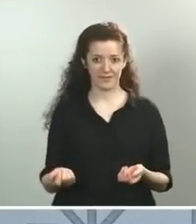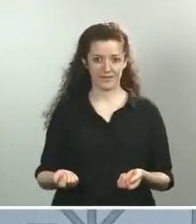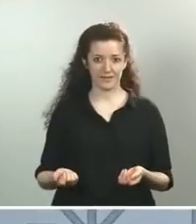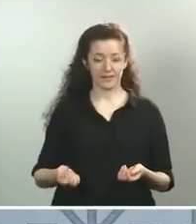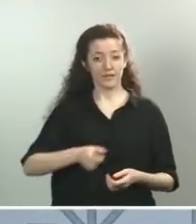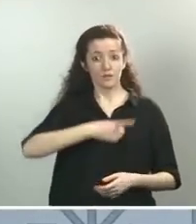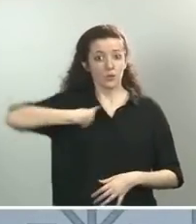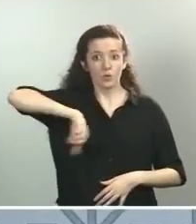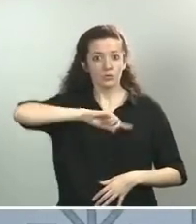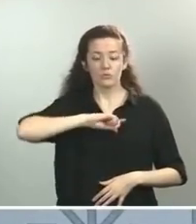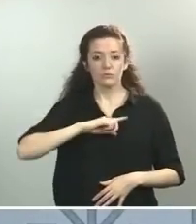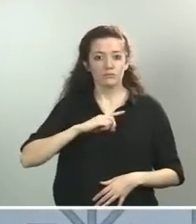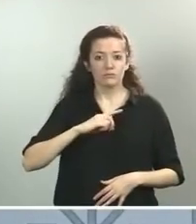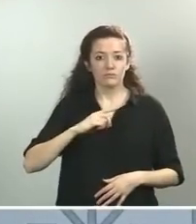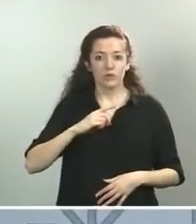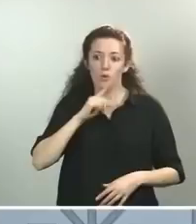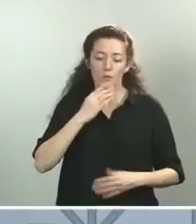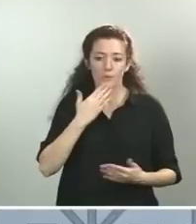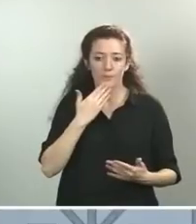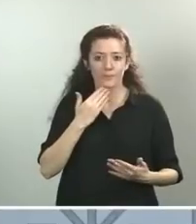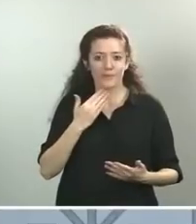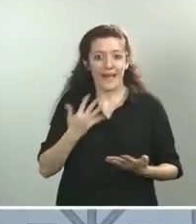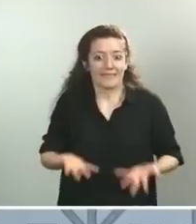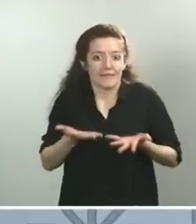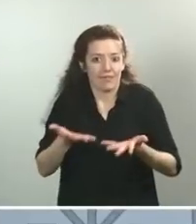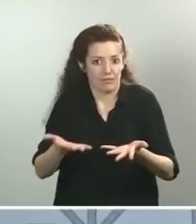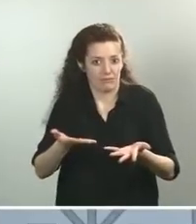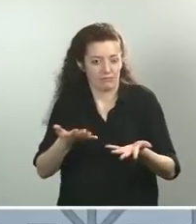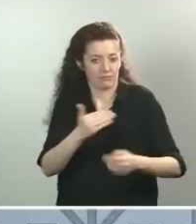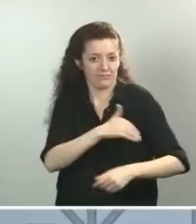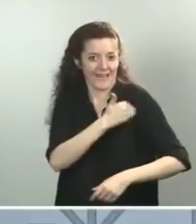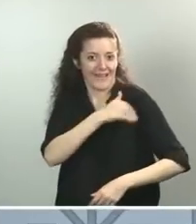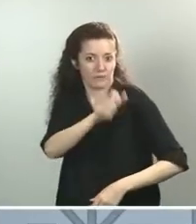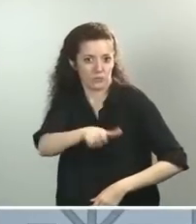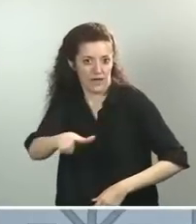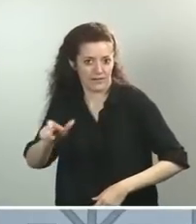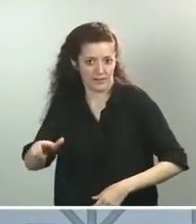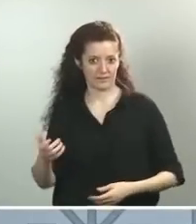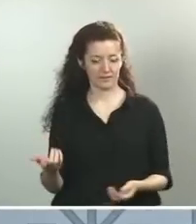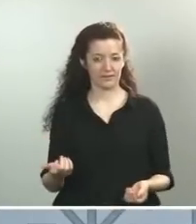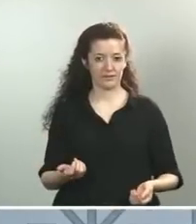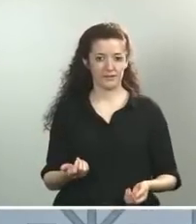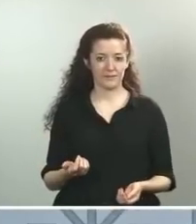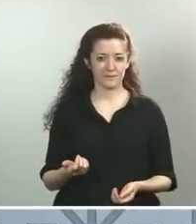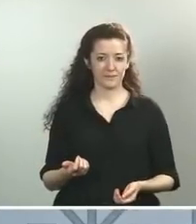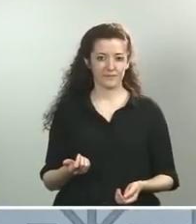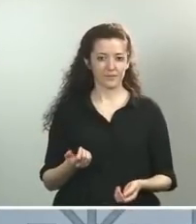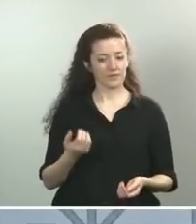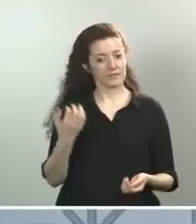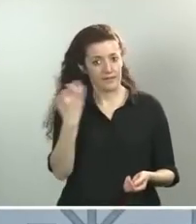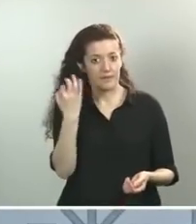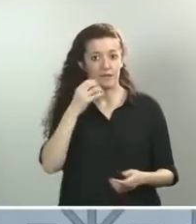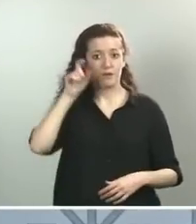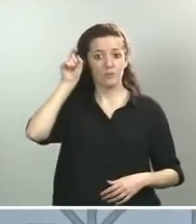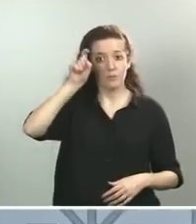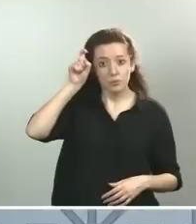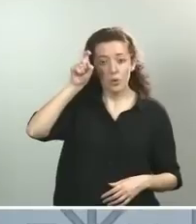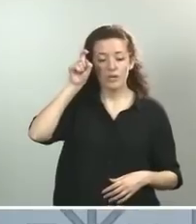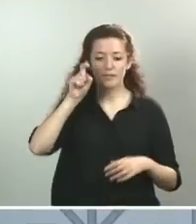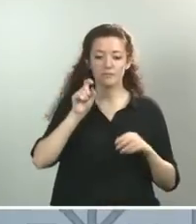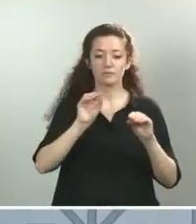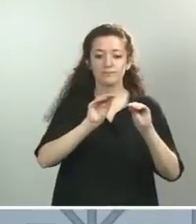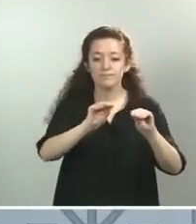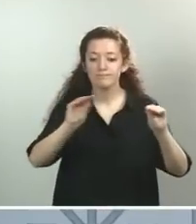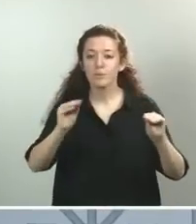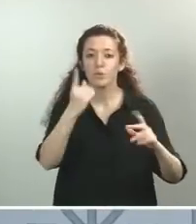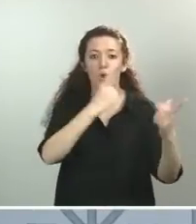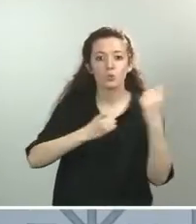pois iso hai que traducirlo en consultas. Agora, consultas non quer dizer que os estudiantes van a ser os que manejen e decidan solos